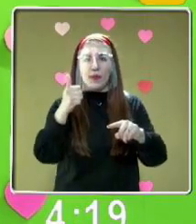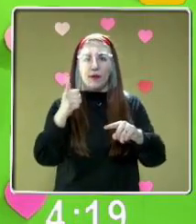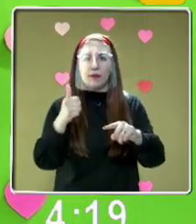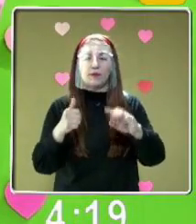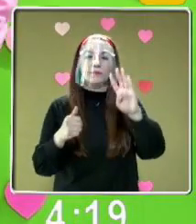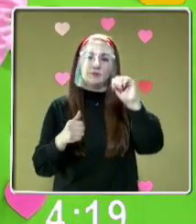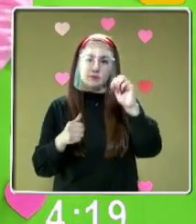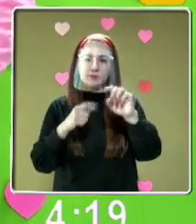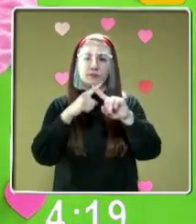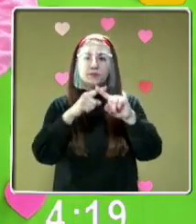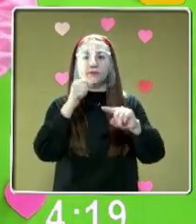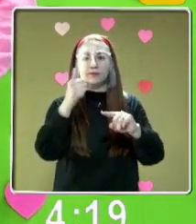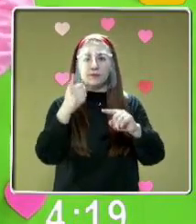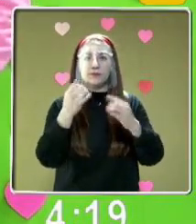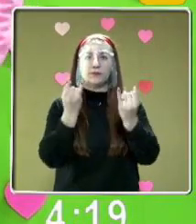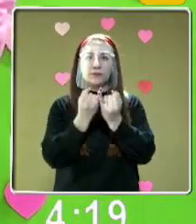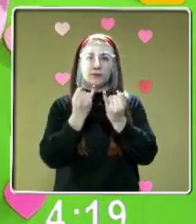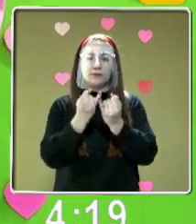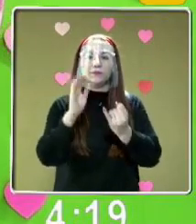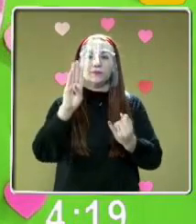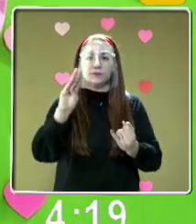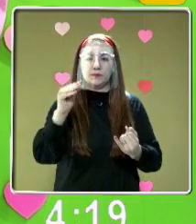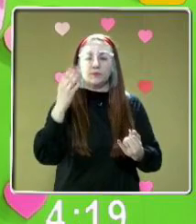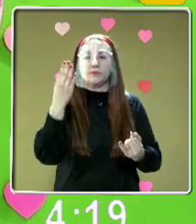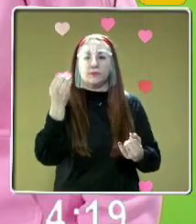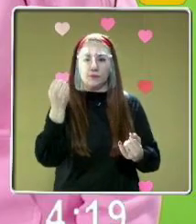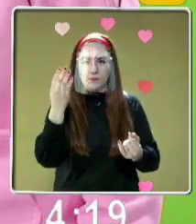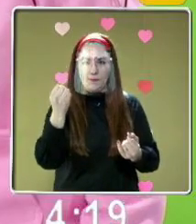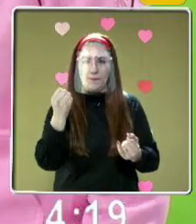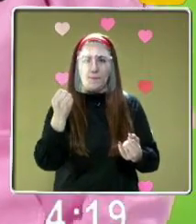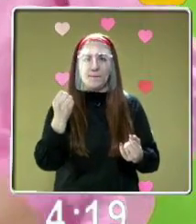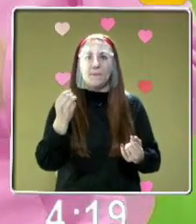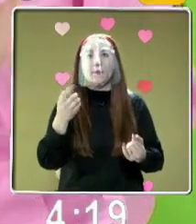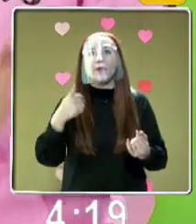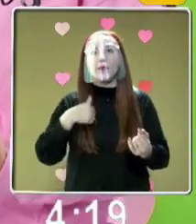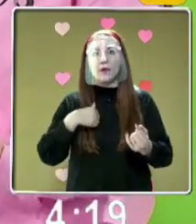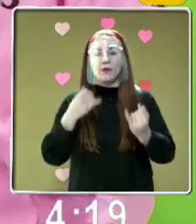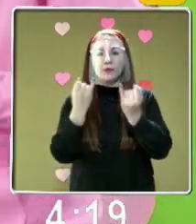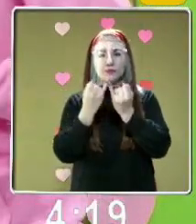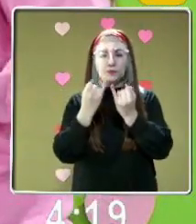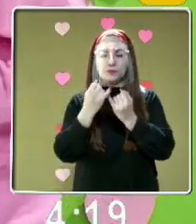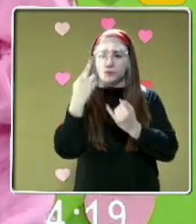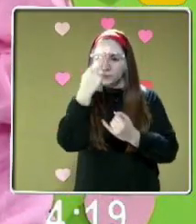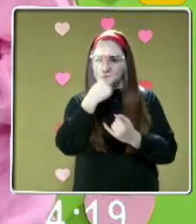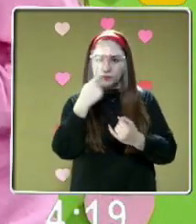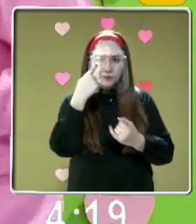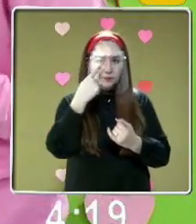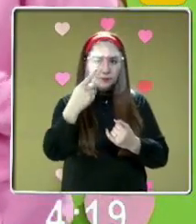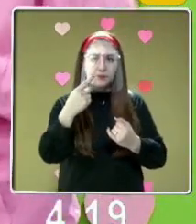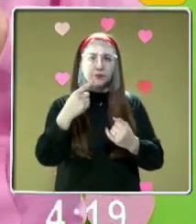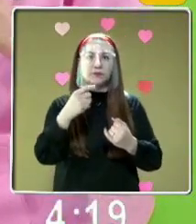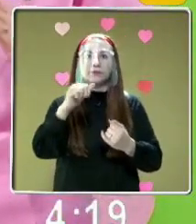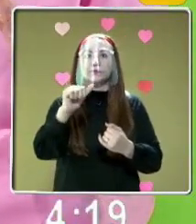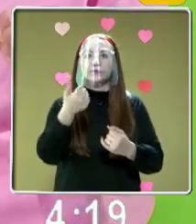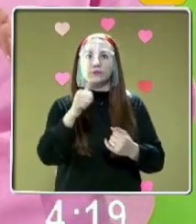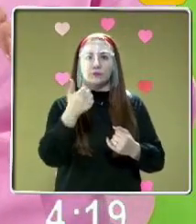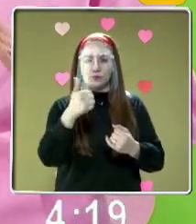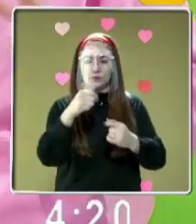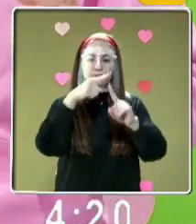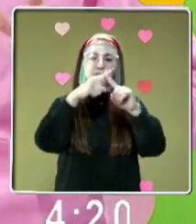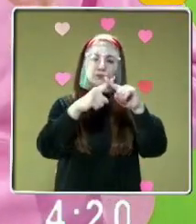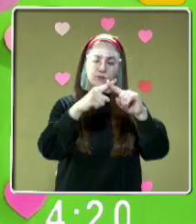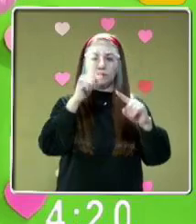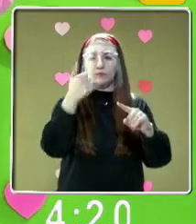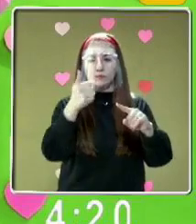9 por 11 me da 99. Entonces, yo aquí verifico que mi constante es por 11,